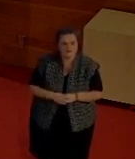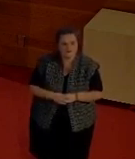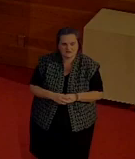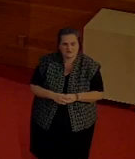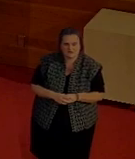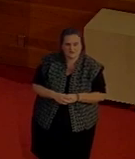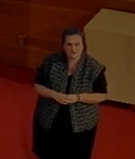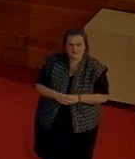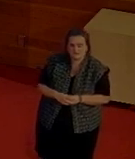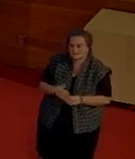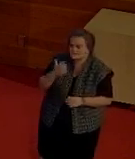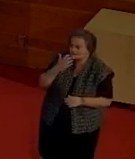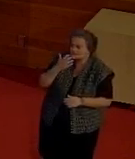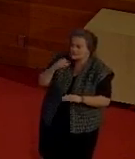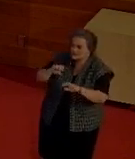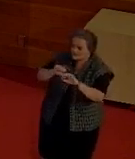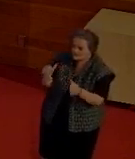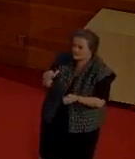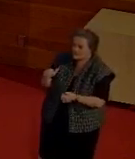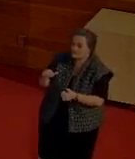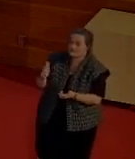era mod que